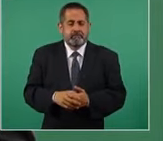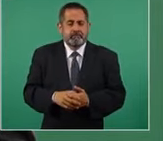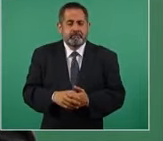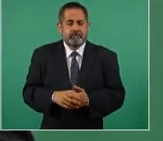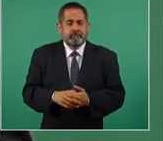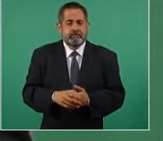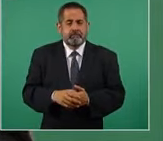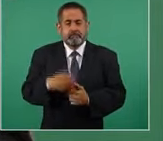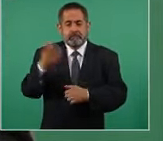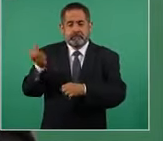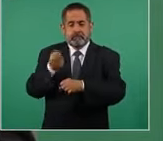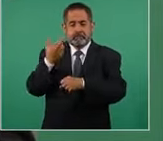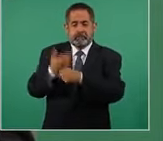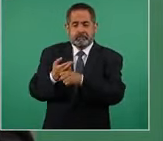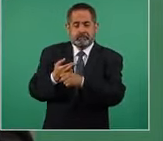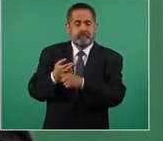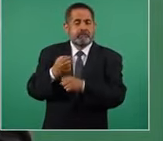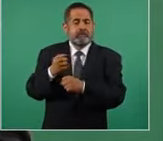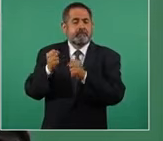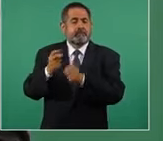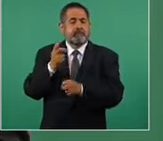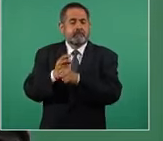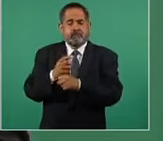el secretario de Seguridad Pública